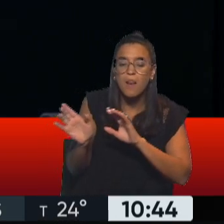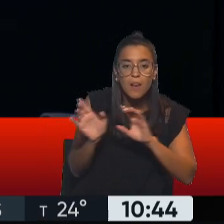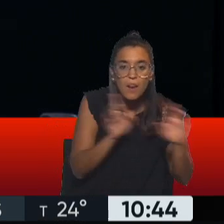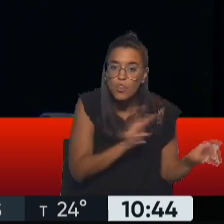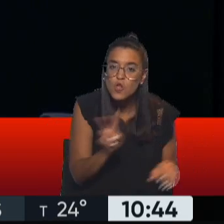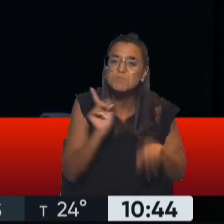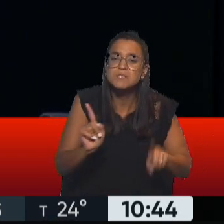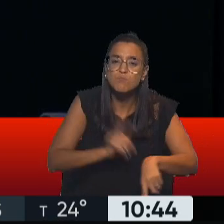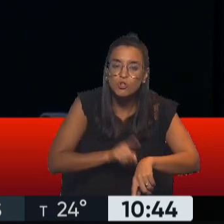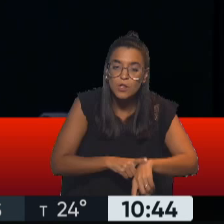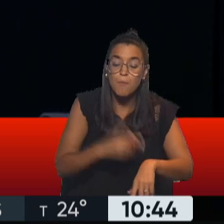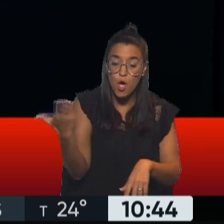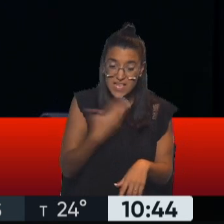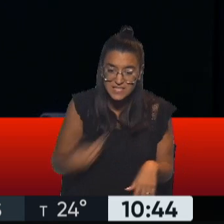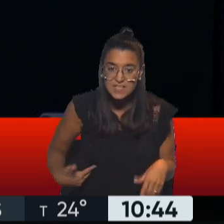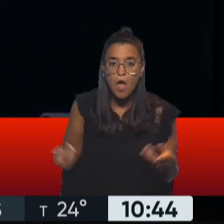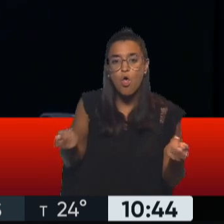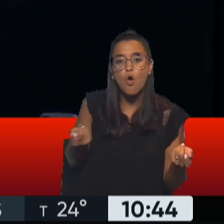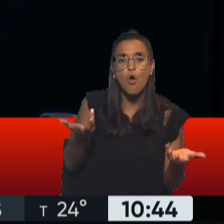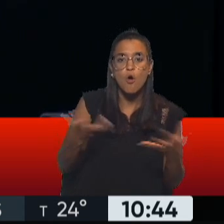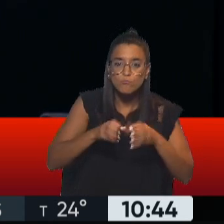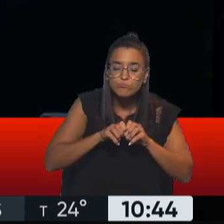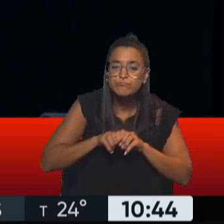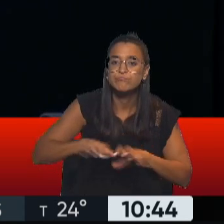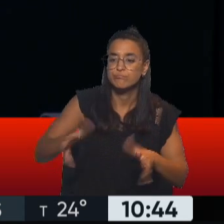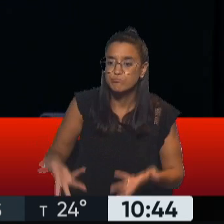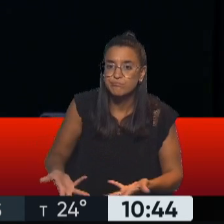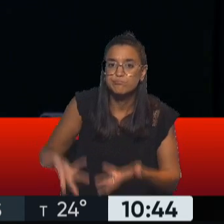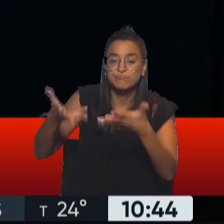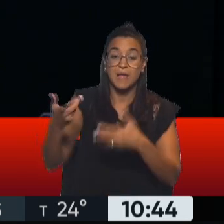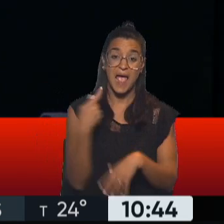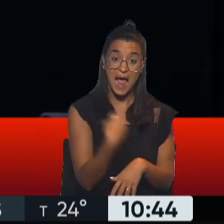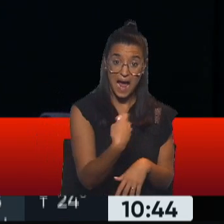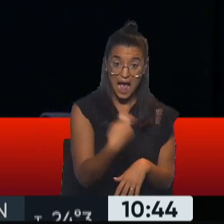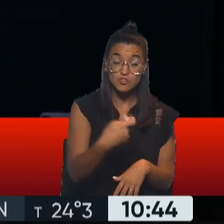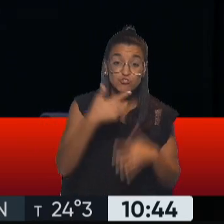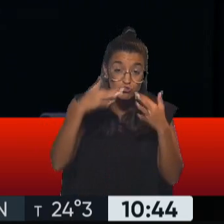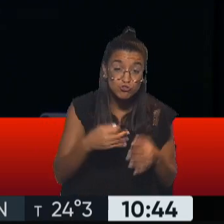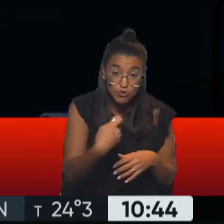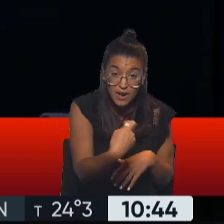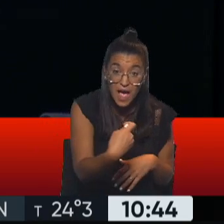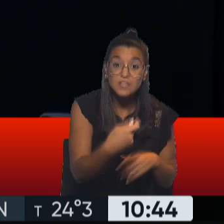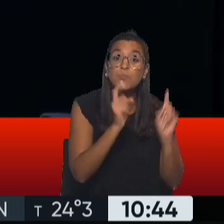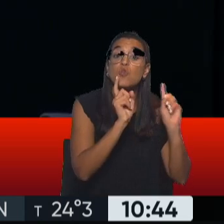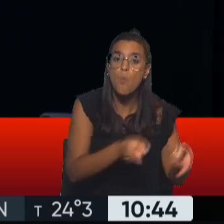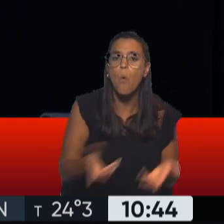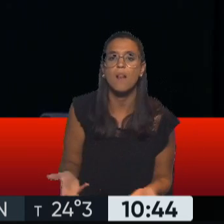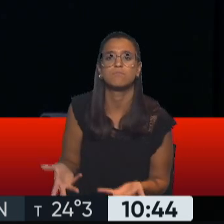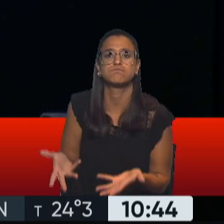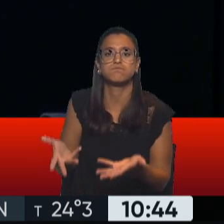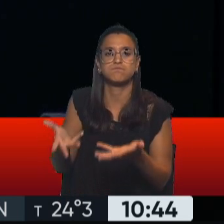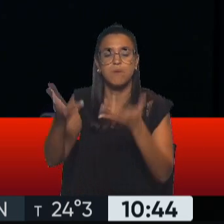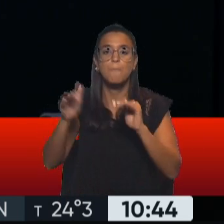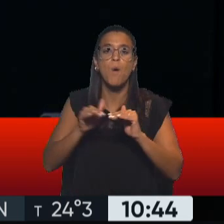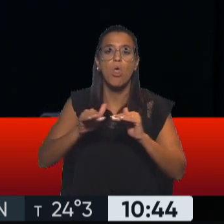va a poder tener un rol moderadamente expansivo, con el gasto en términos reales creciendo de forma moderada.